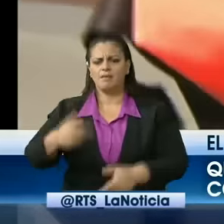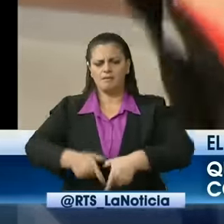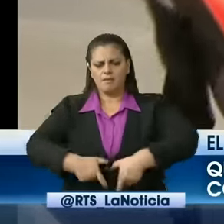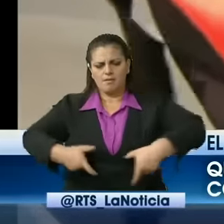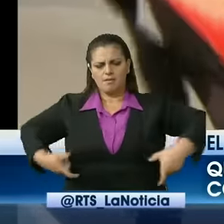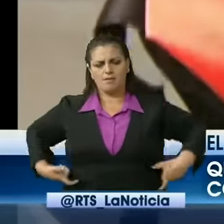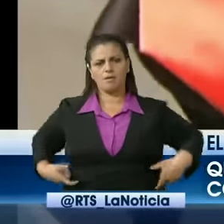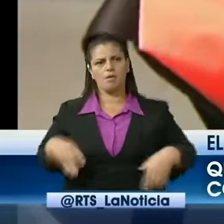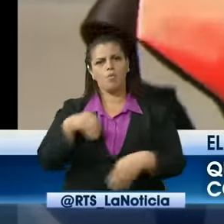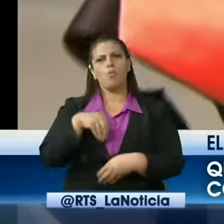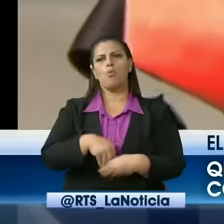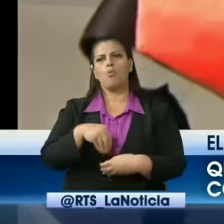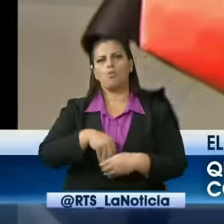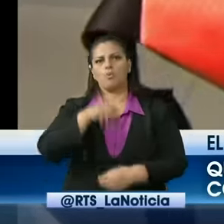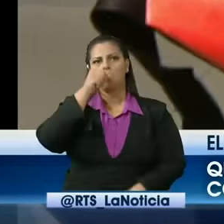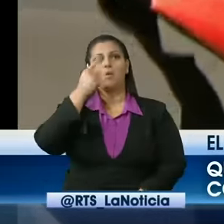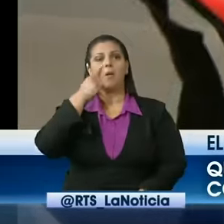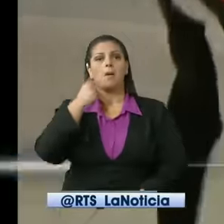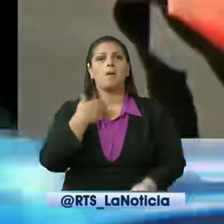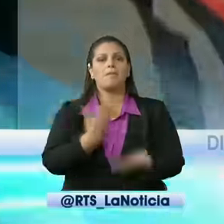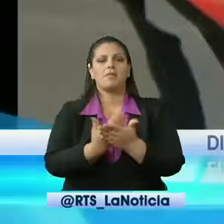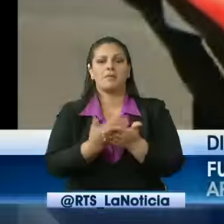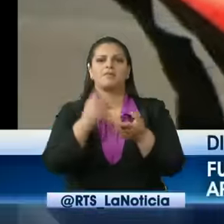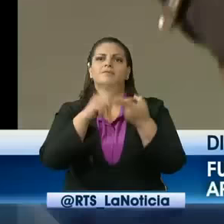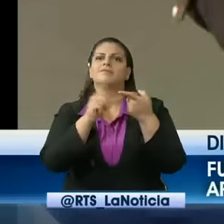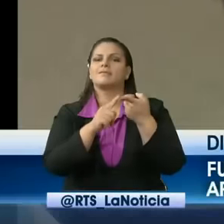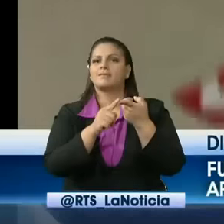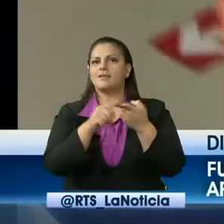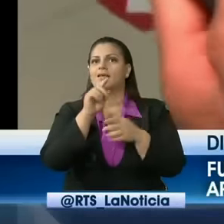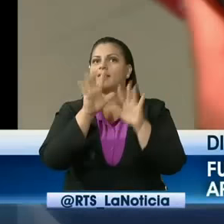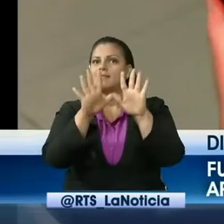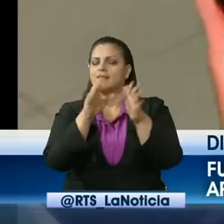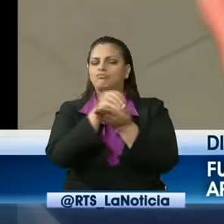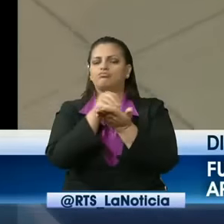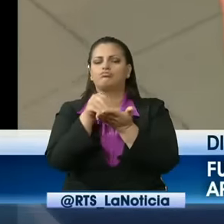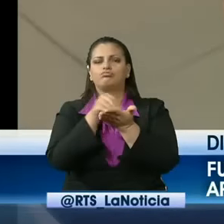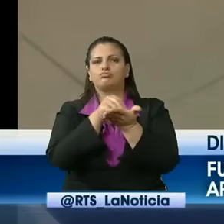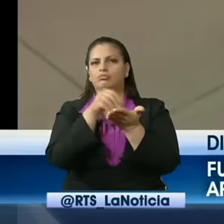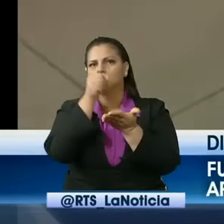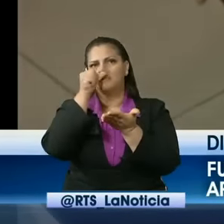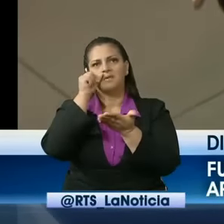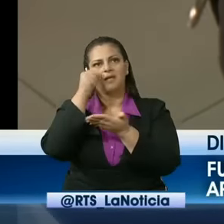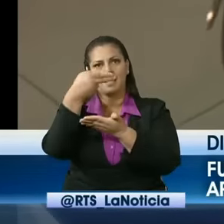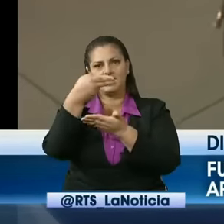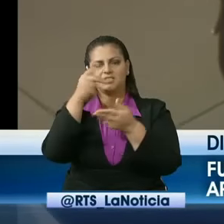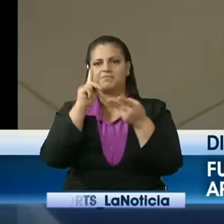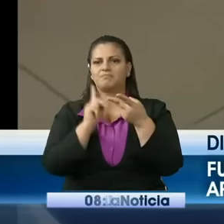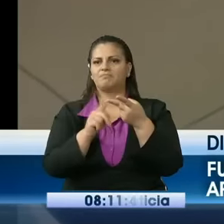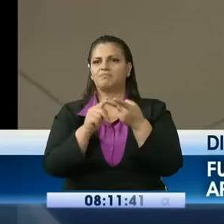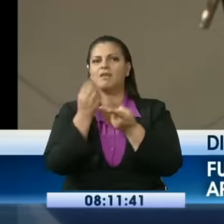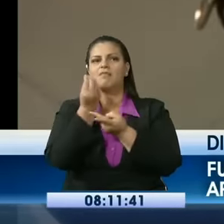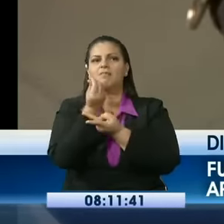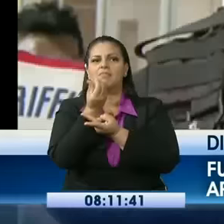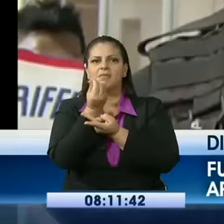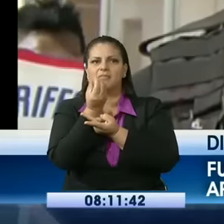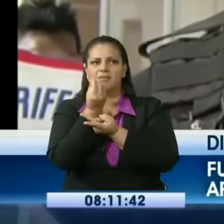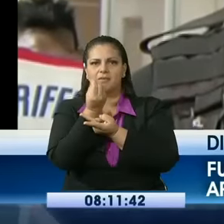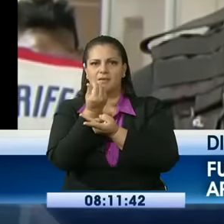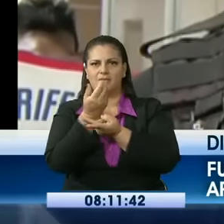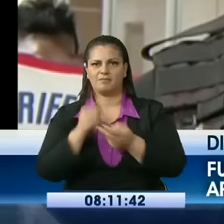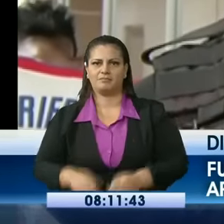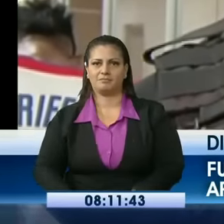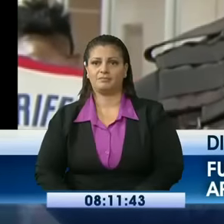las evidencias. Se logró encontrar 10 sobres de una droga conocida como la H, que luego de ser